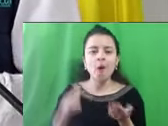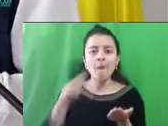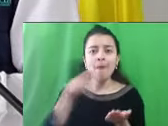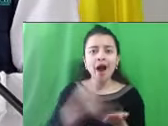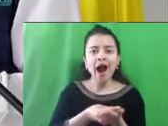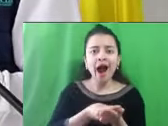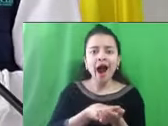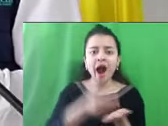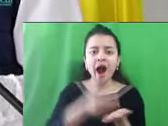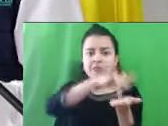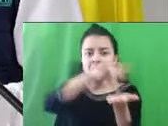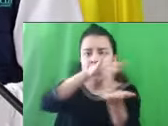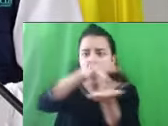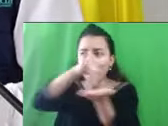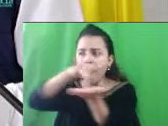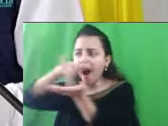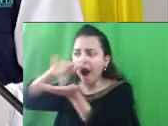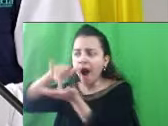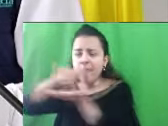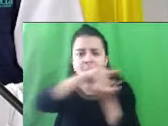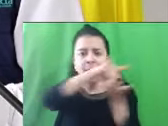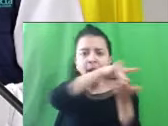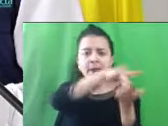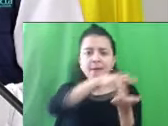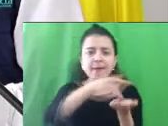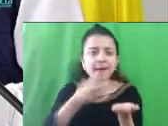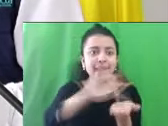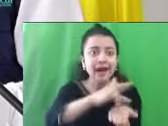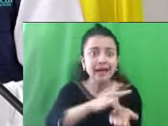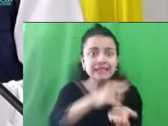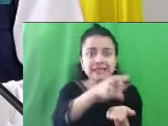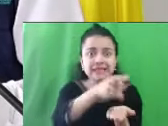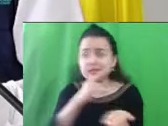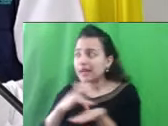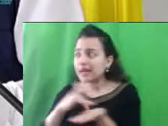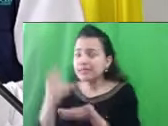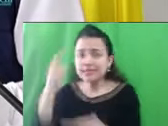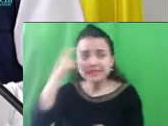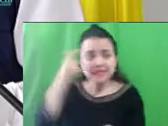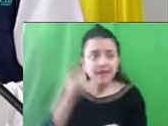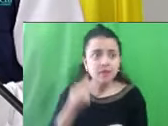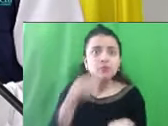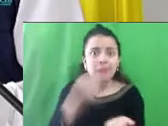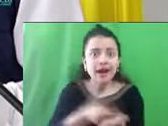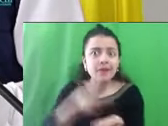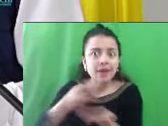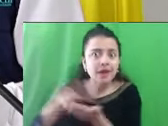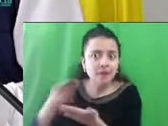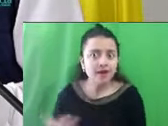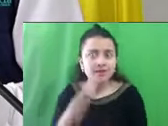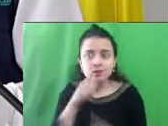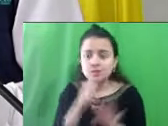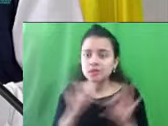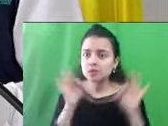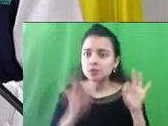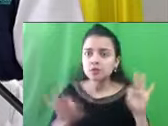realizado. Entonces, ¿cómo lo solucionamos? A través de la